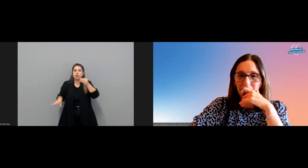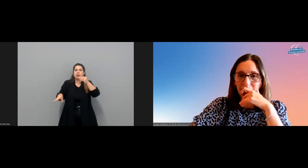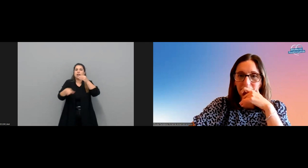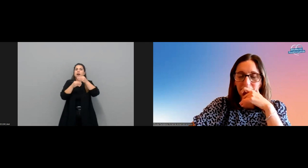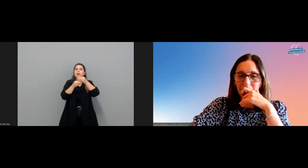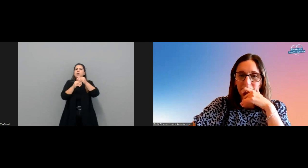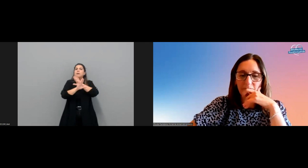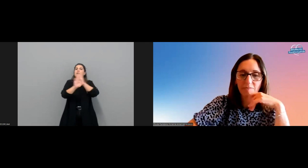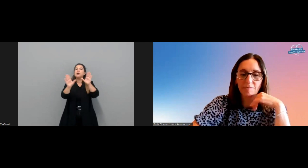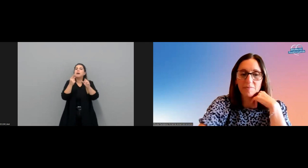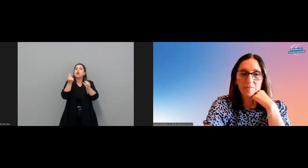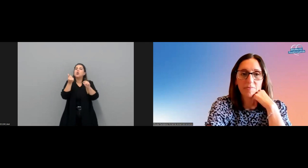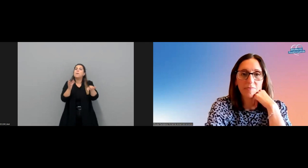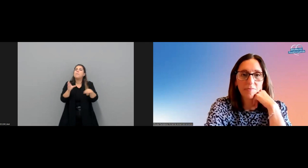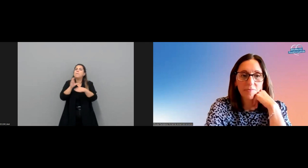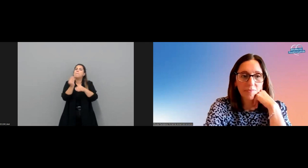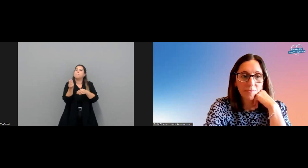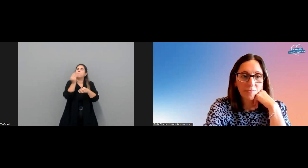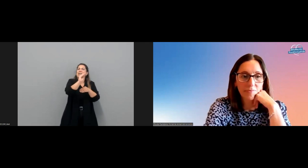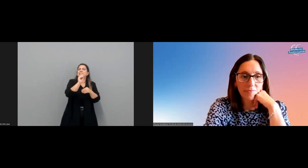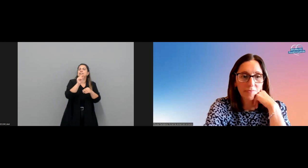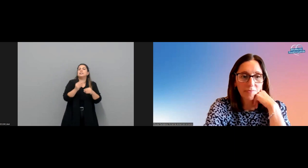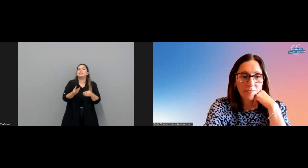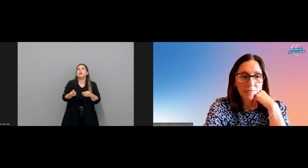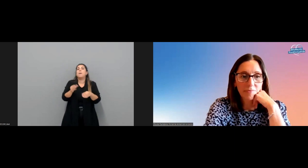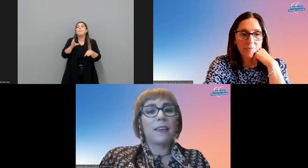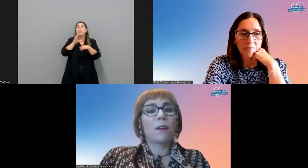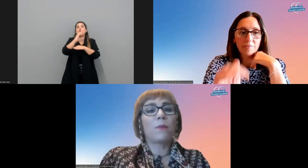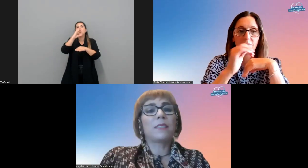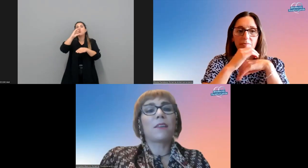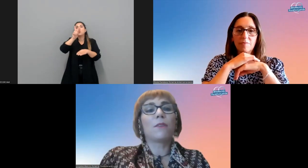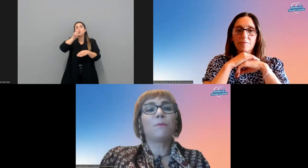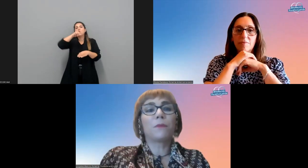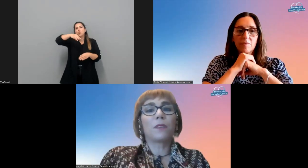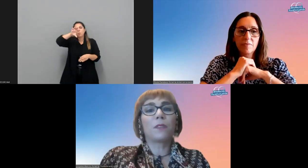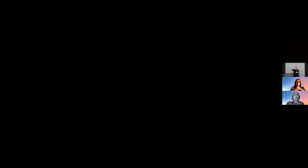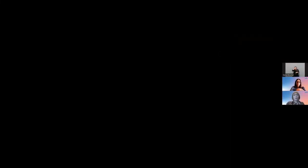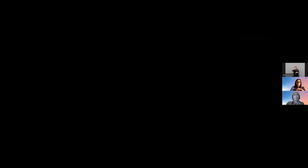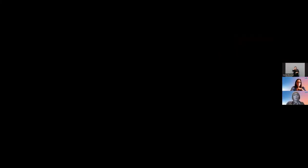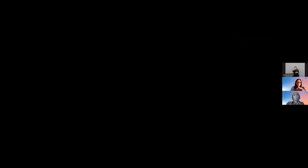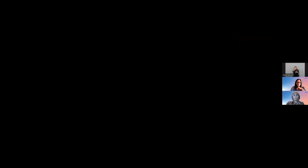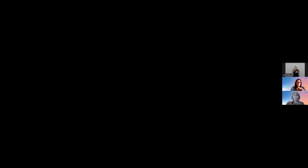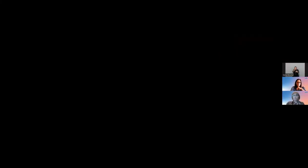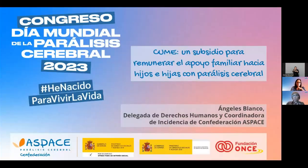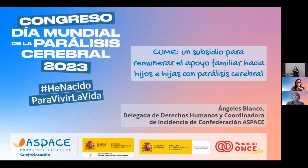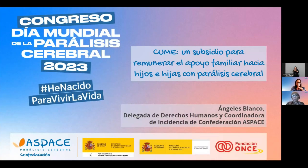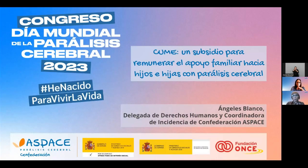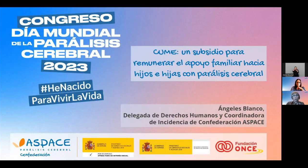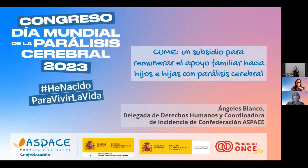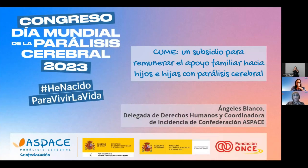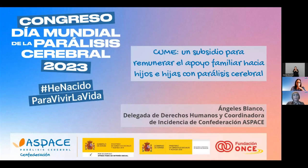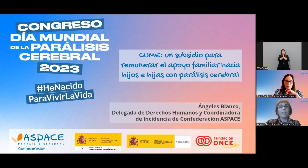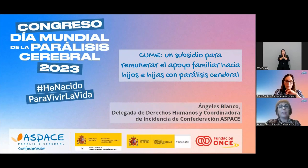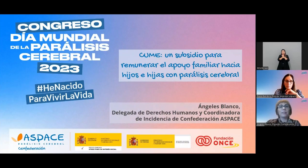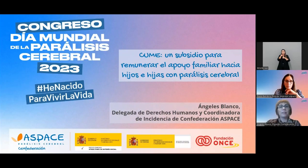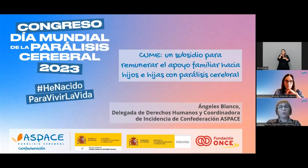una prestación más, que es la prestación CUME, y que es una prestación de otro lado